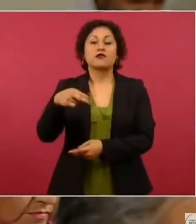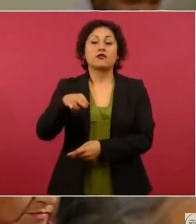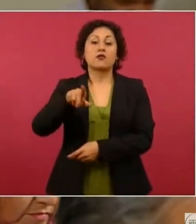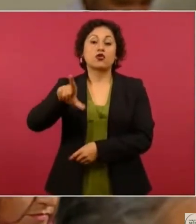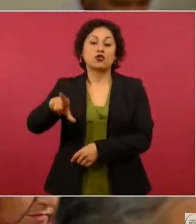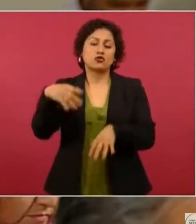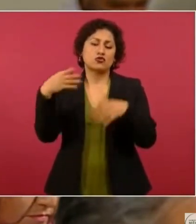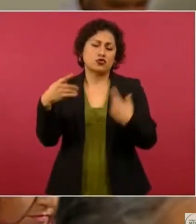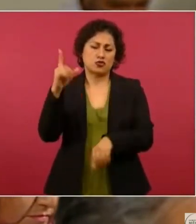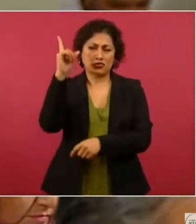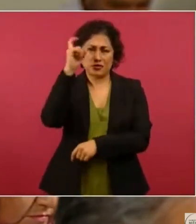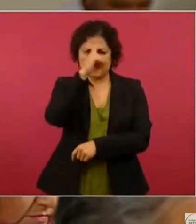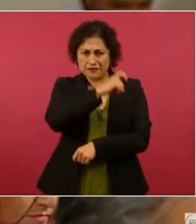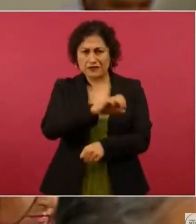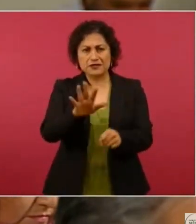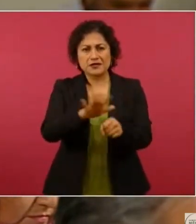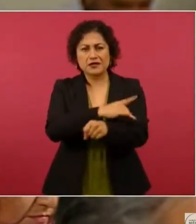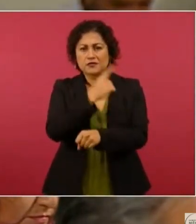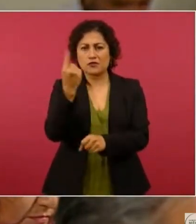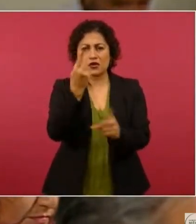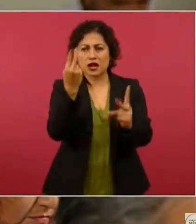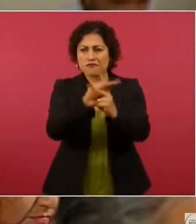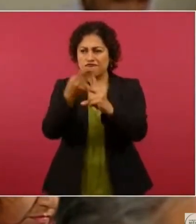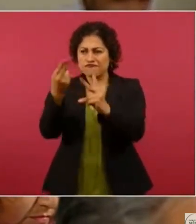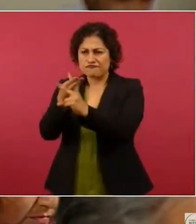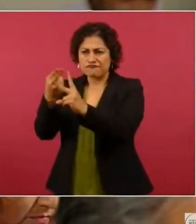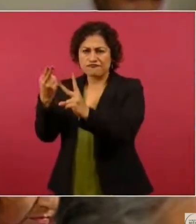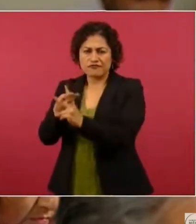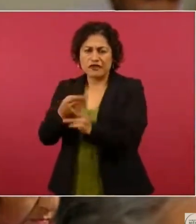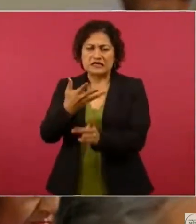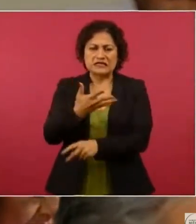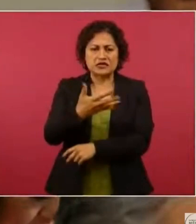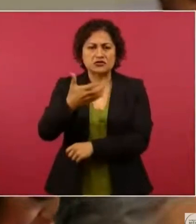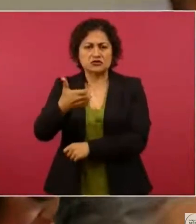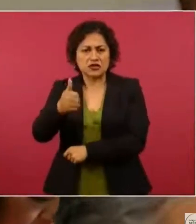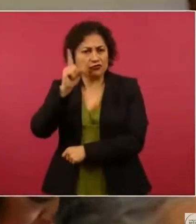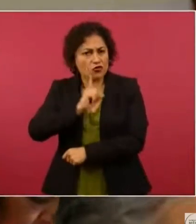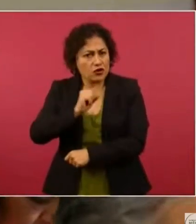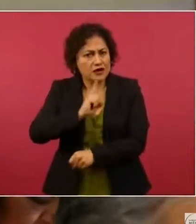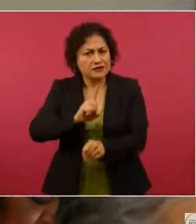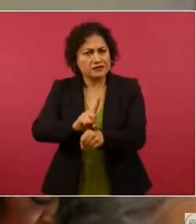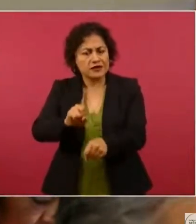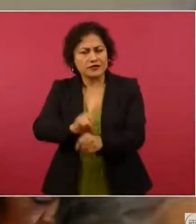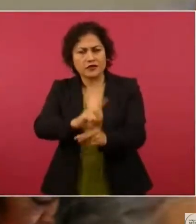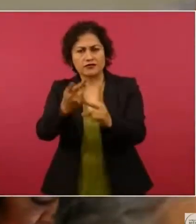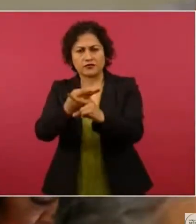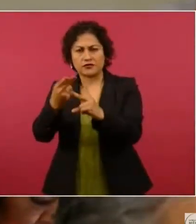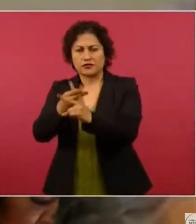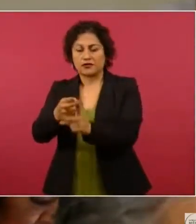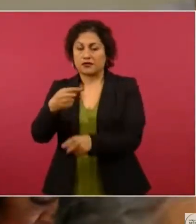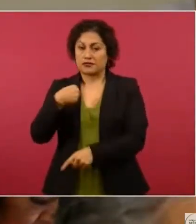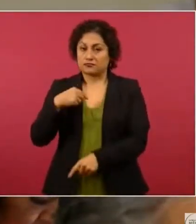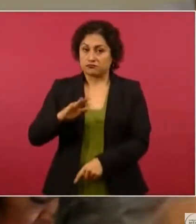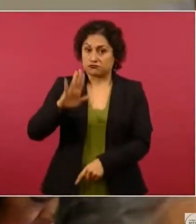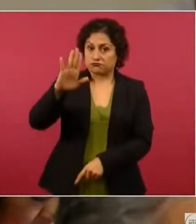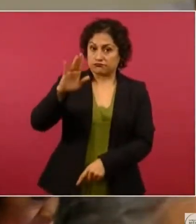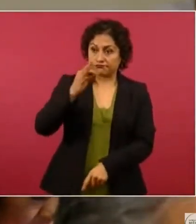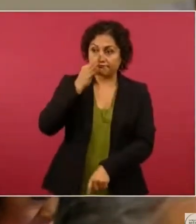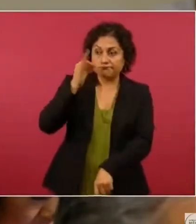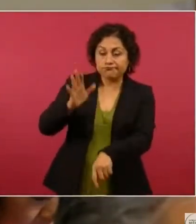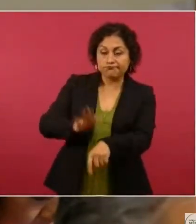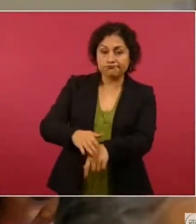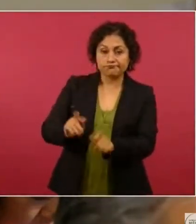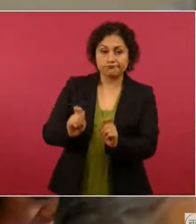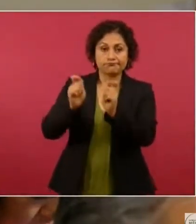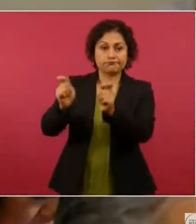promedio ejecuciones de mujeres. Yo le quiero, secretaria, dejar este pendiente, porque en Cadereyta y Juárez